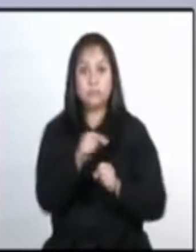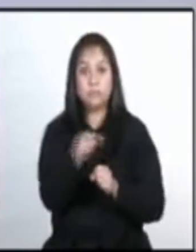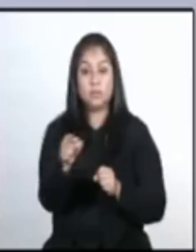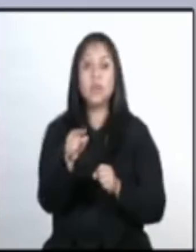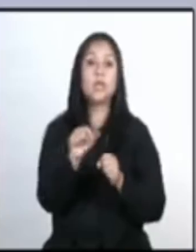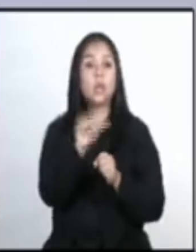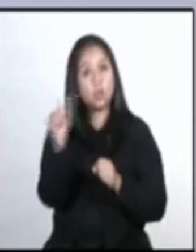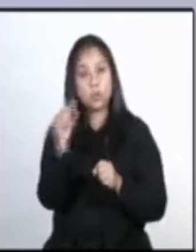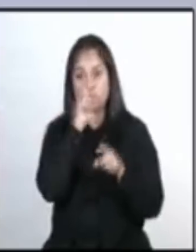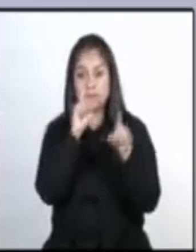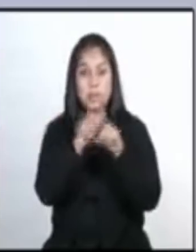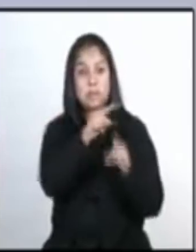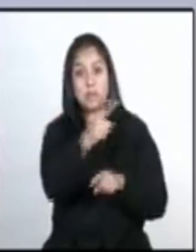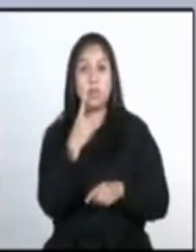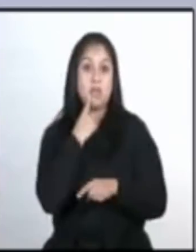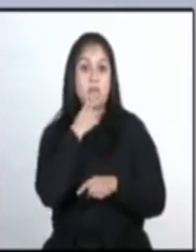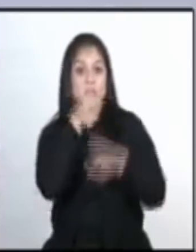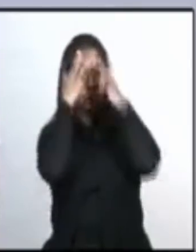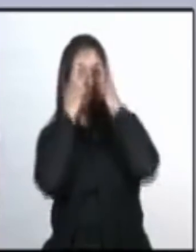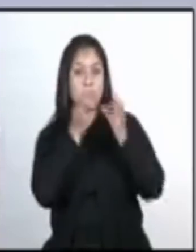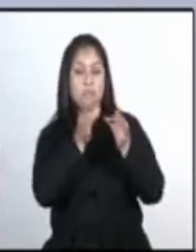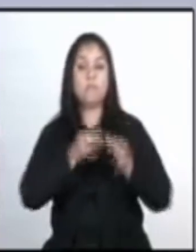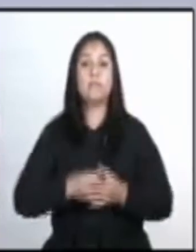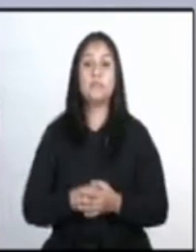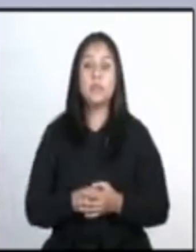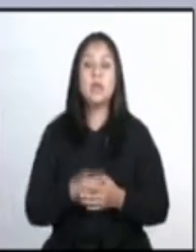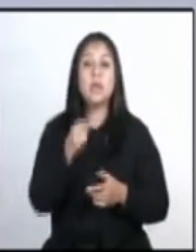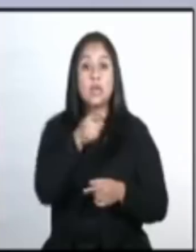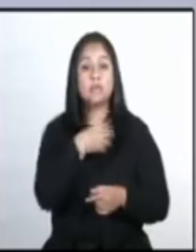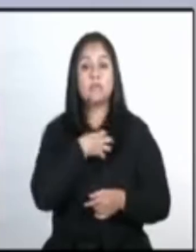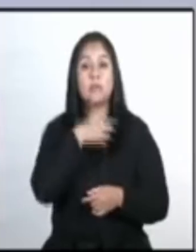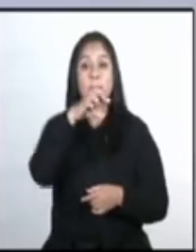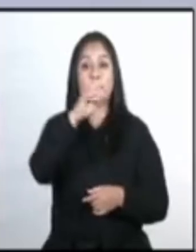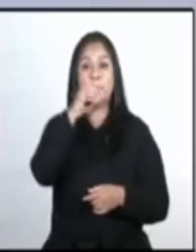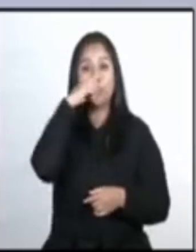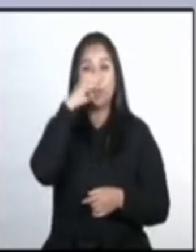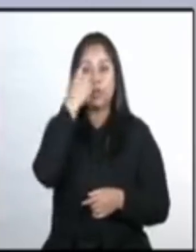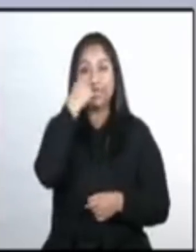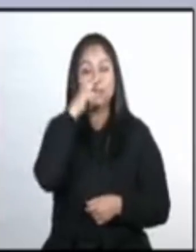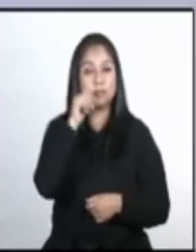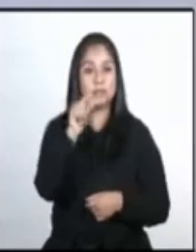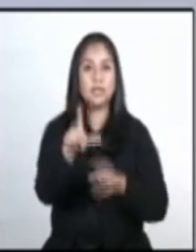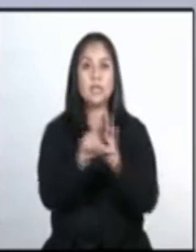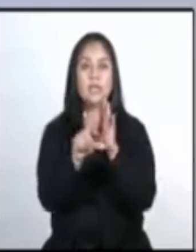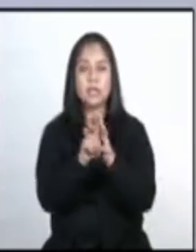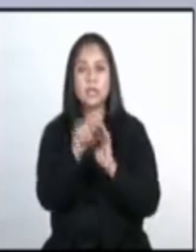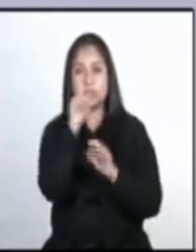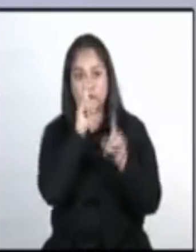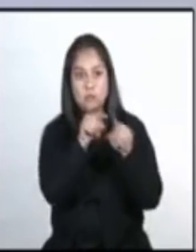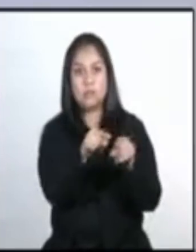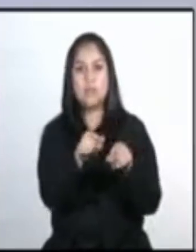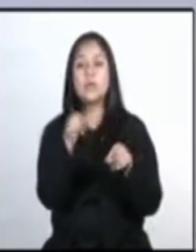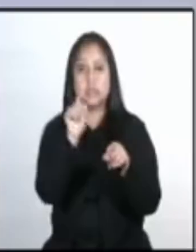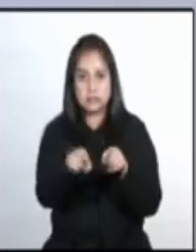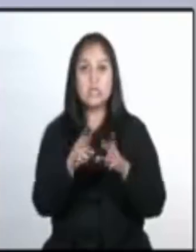que determine la autoridad jurisdiccional. La potestad legislativa, con relación a sus funciones principales, en especial